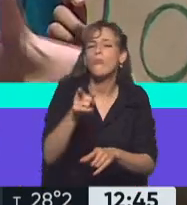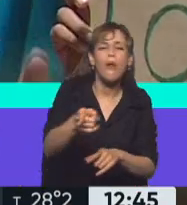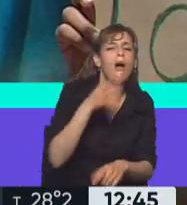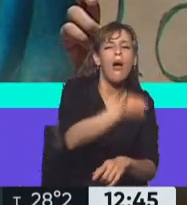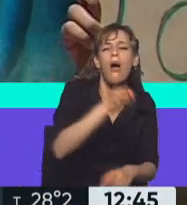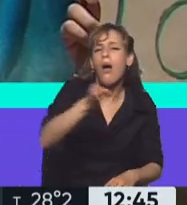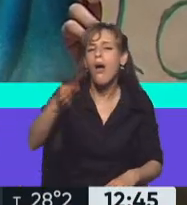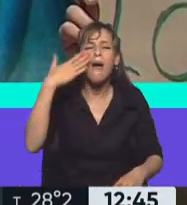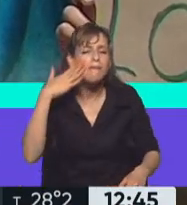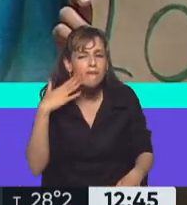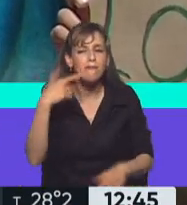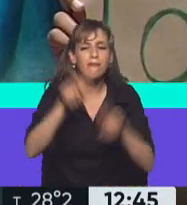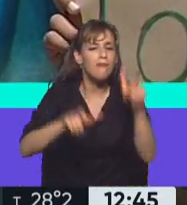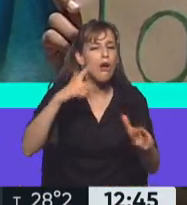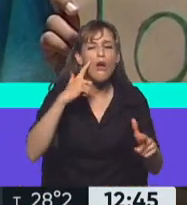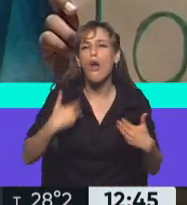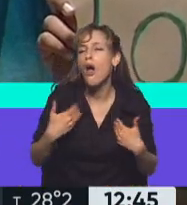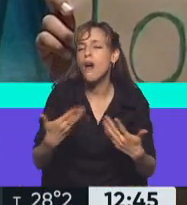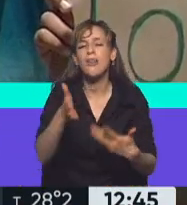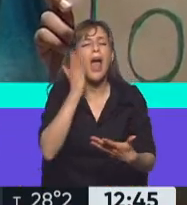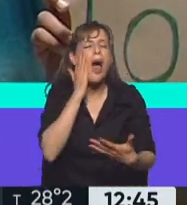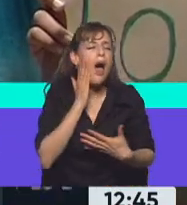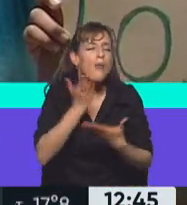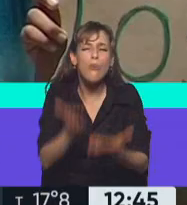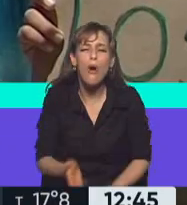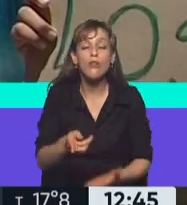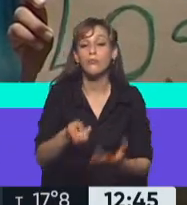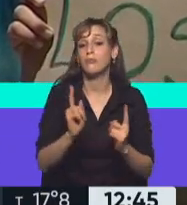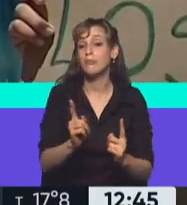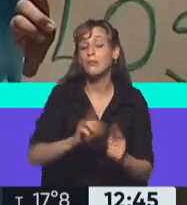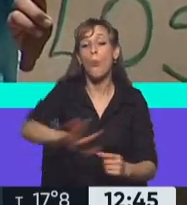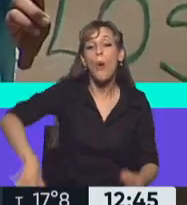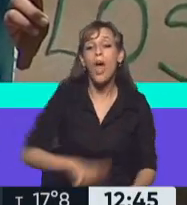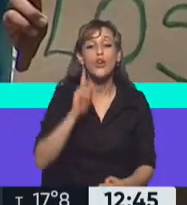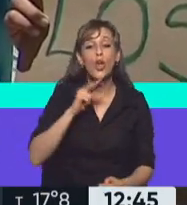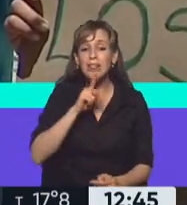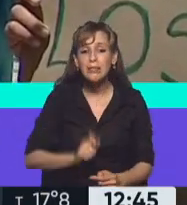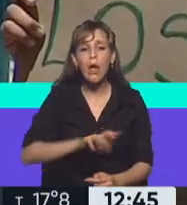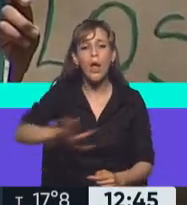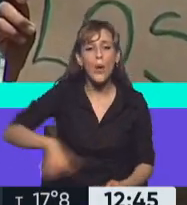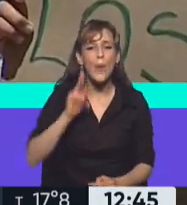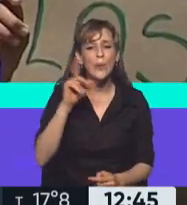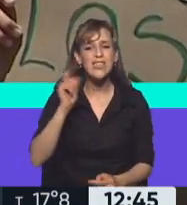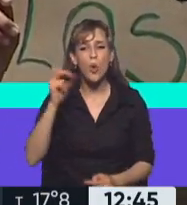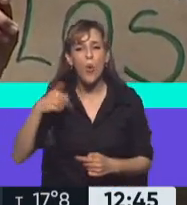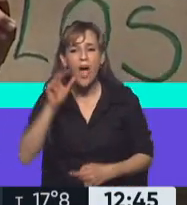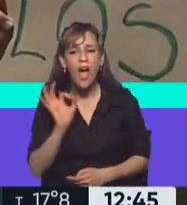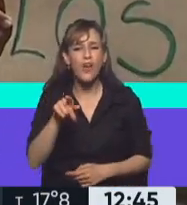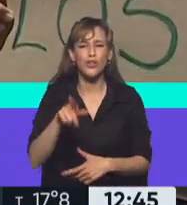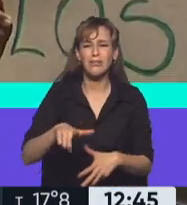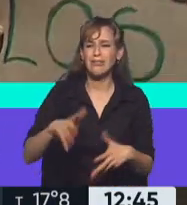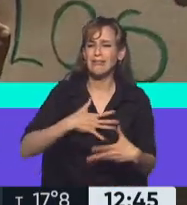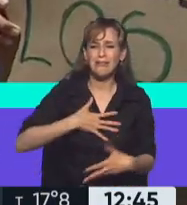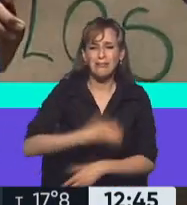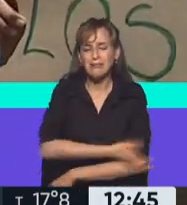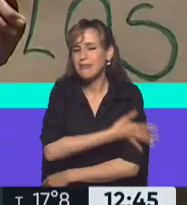vecinas lo conocían, era puro amor. Hoy este barrio, el barrio INTA, como decían en Villa Lugano, está conmocionado, todas las instituciones están cerradas